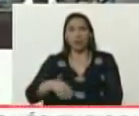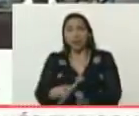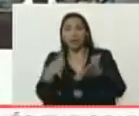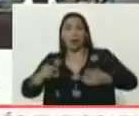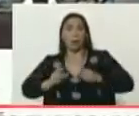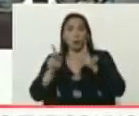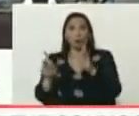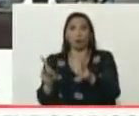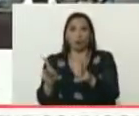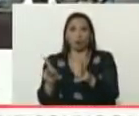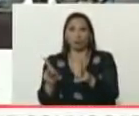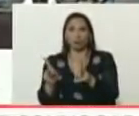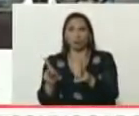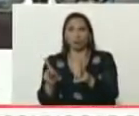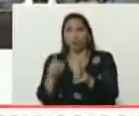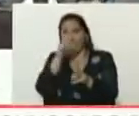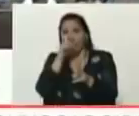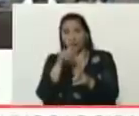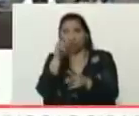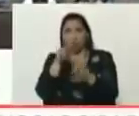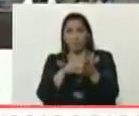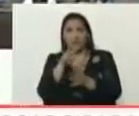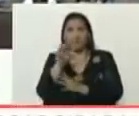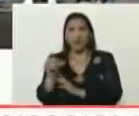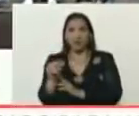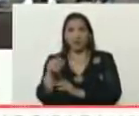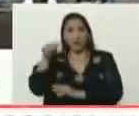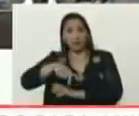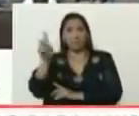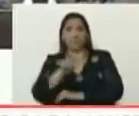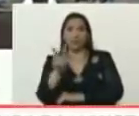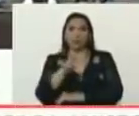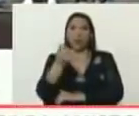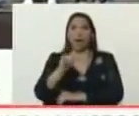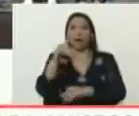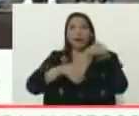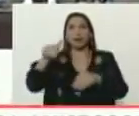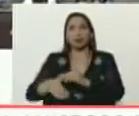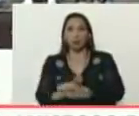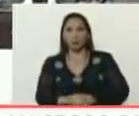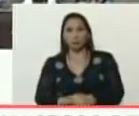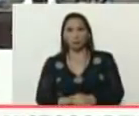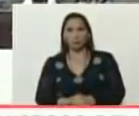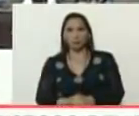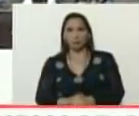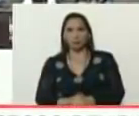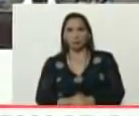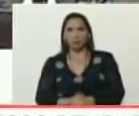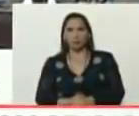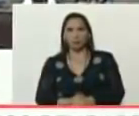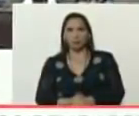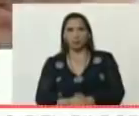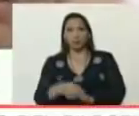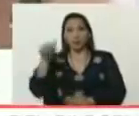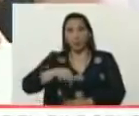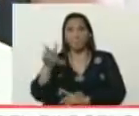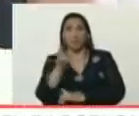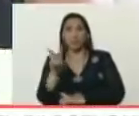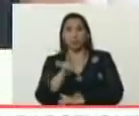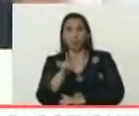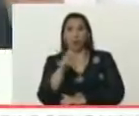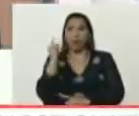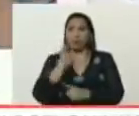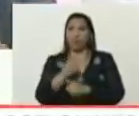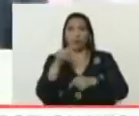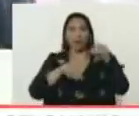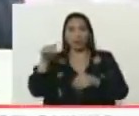oportunidad. En el año 2020, aquí en Venezuela va a haber elecciones. Aquí en Venezuela va a haber